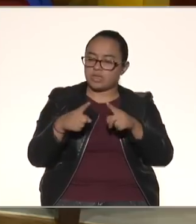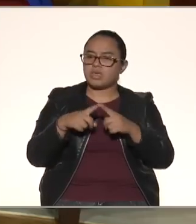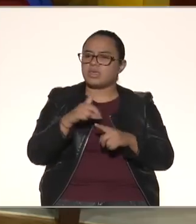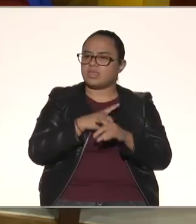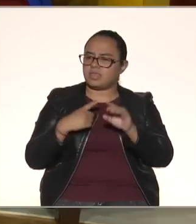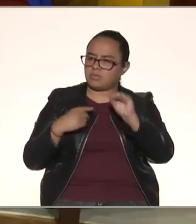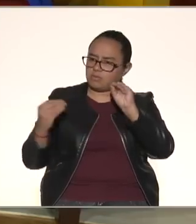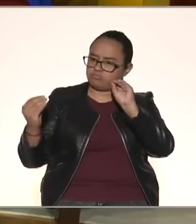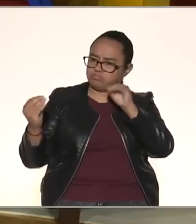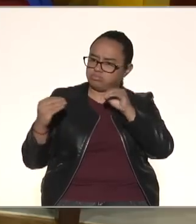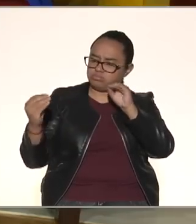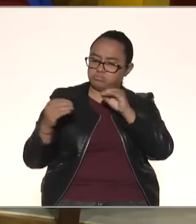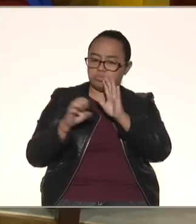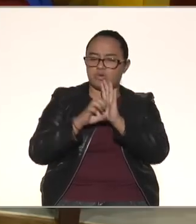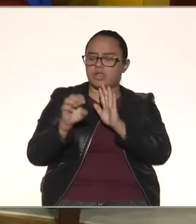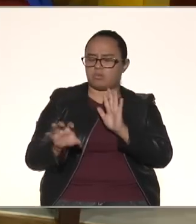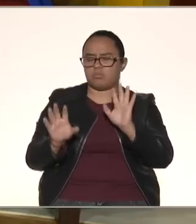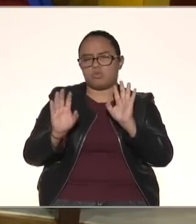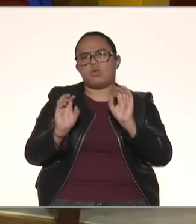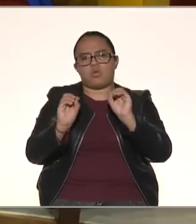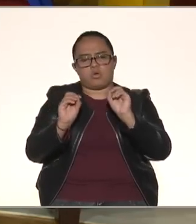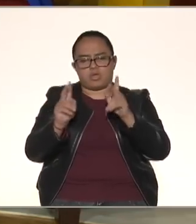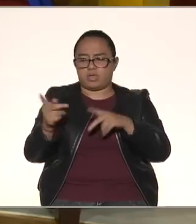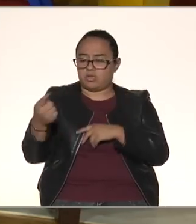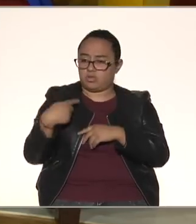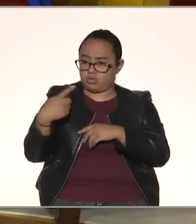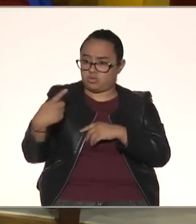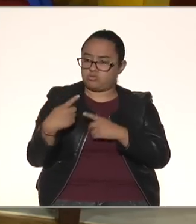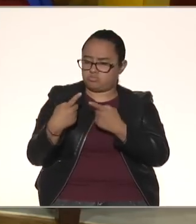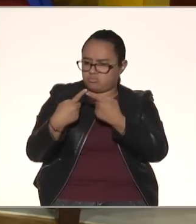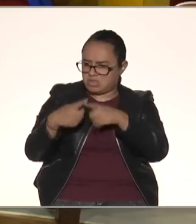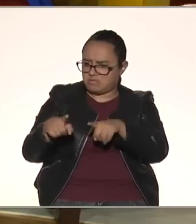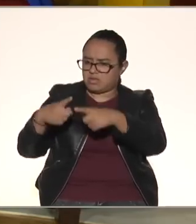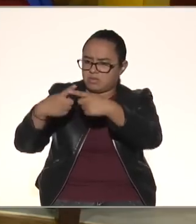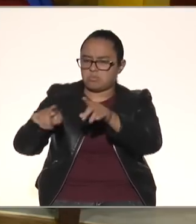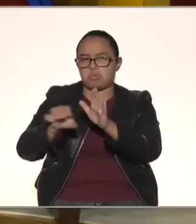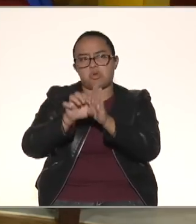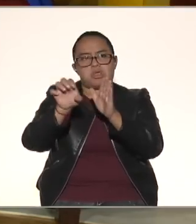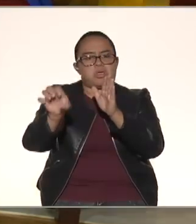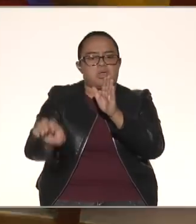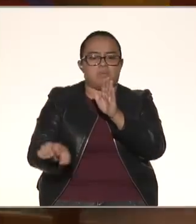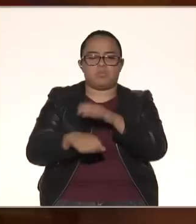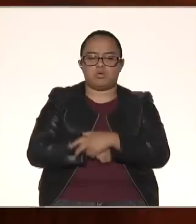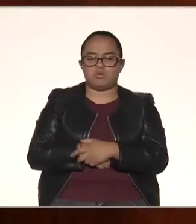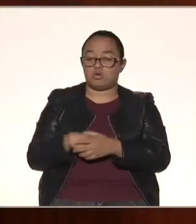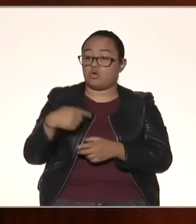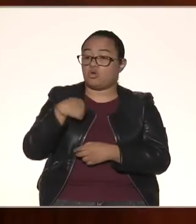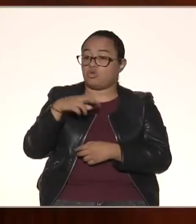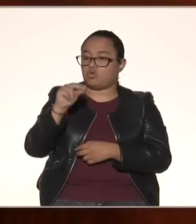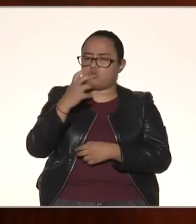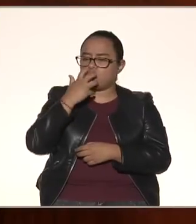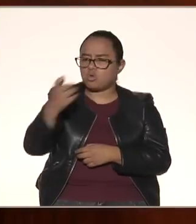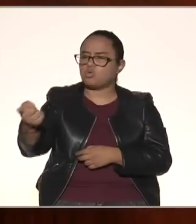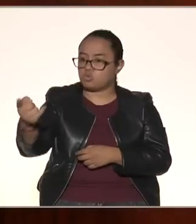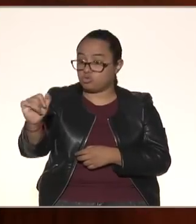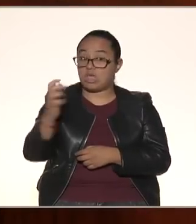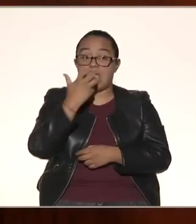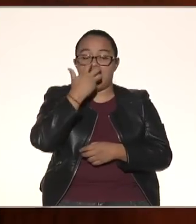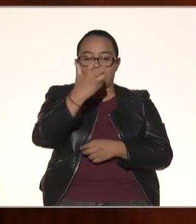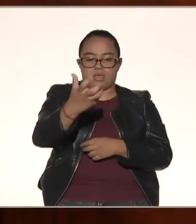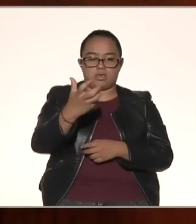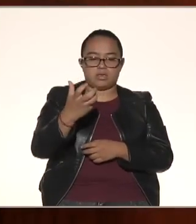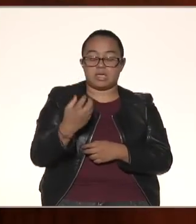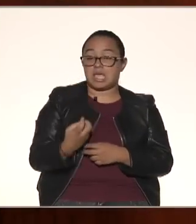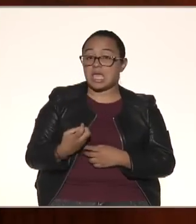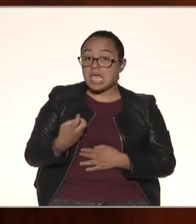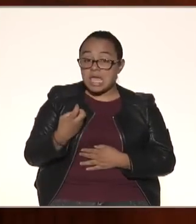esas diferencias cuando, ok, esa diferencia que tú tienes, por ejemplo, yo no grito, tú si gritas, eso no